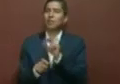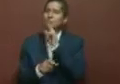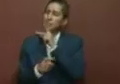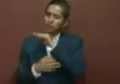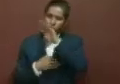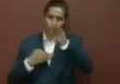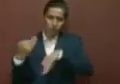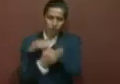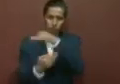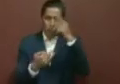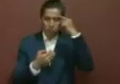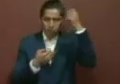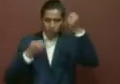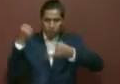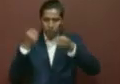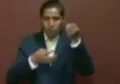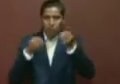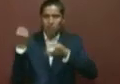buscarle